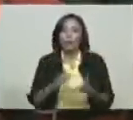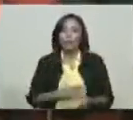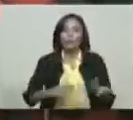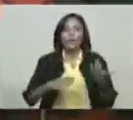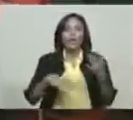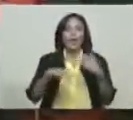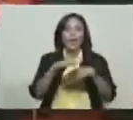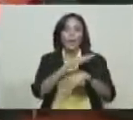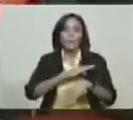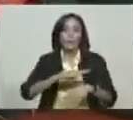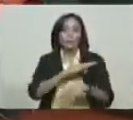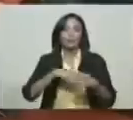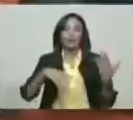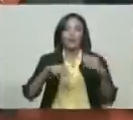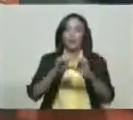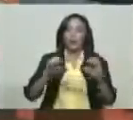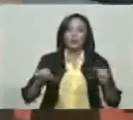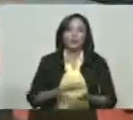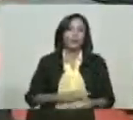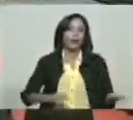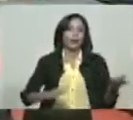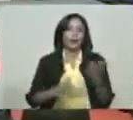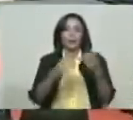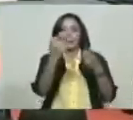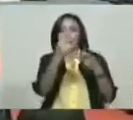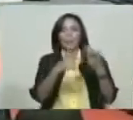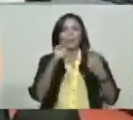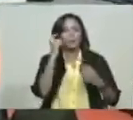educativas, Robinson, Sucre, Rivas,